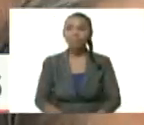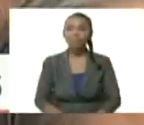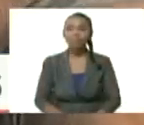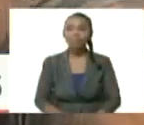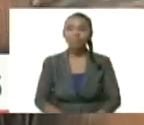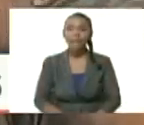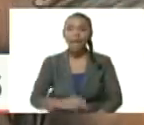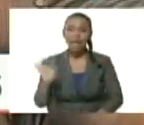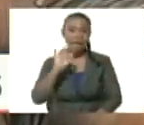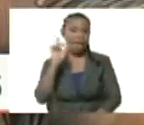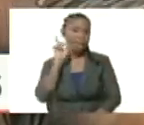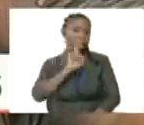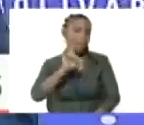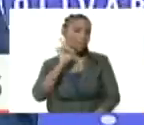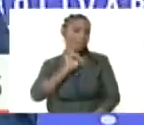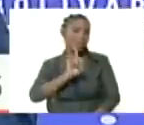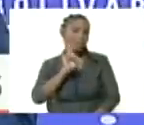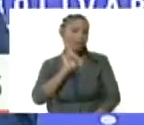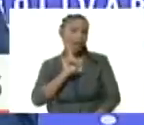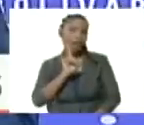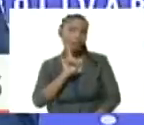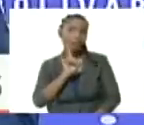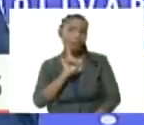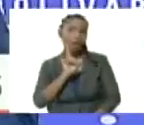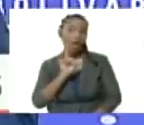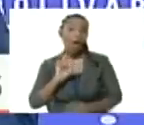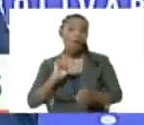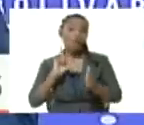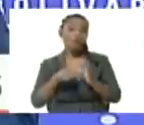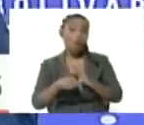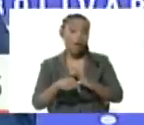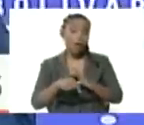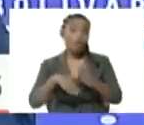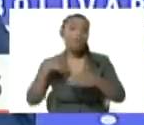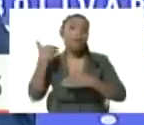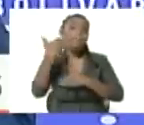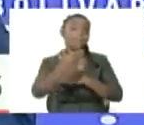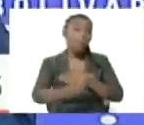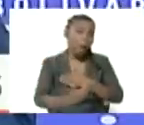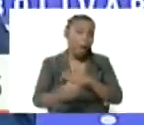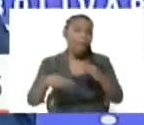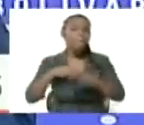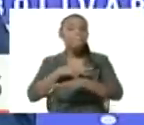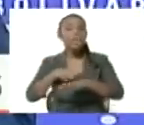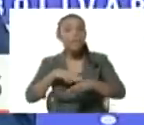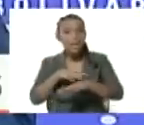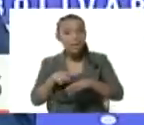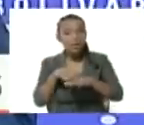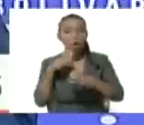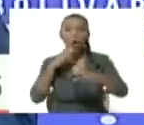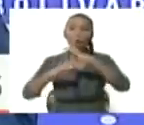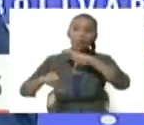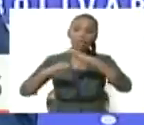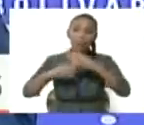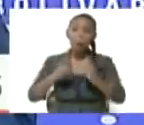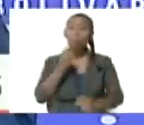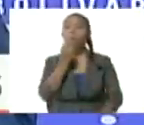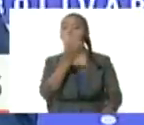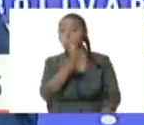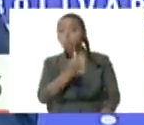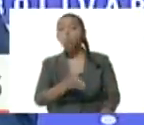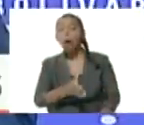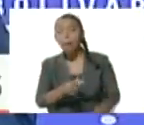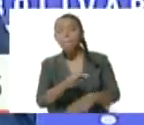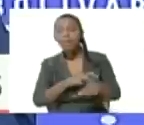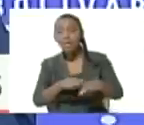Calientito, calientito. Sin Coba, es que se llamaba, claro. Luego fue ministro de comunicación. Buen ministro de